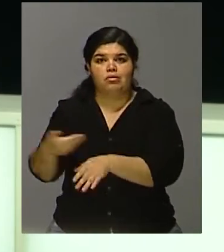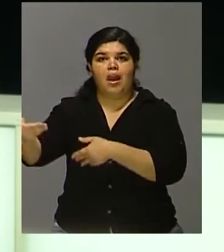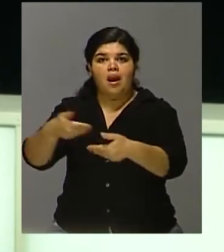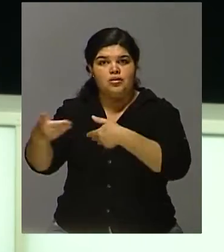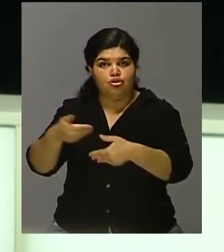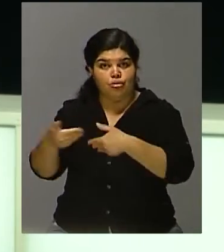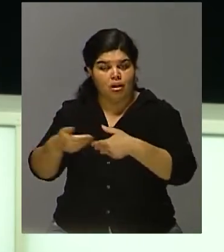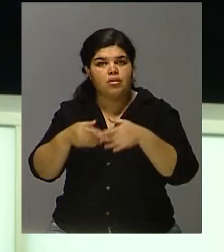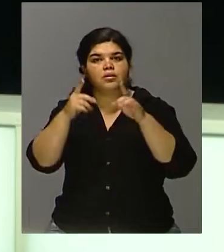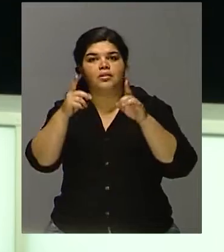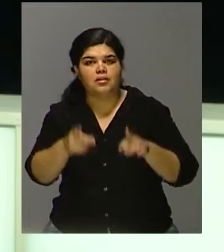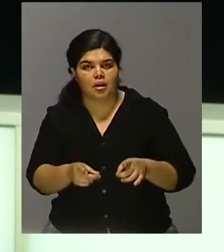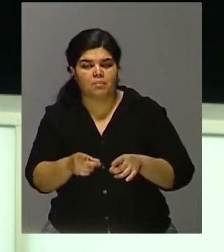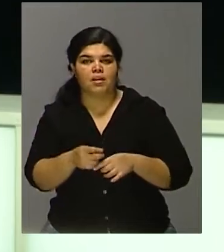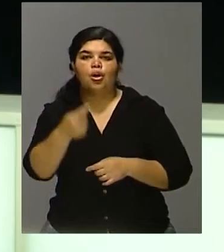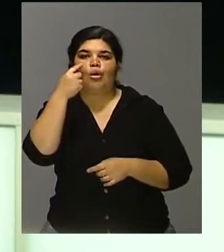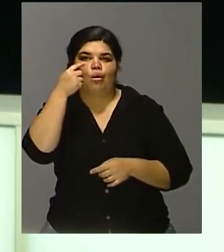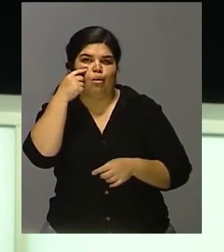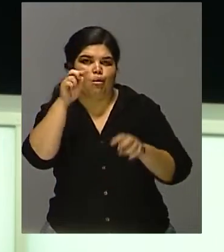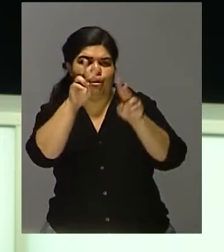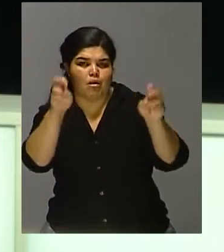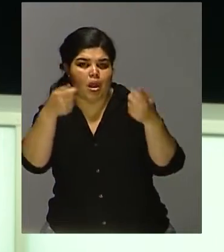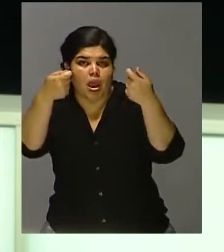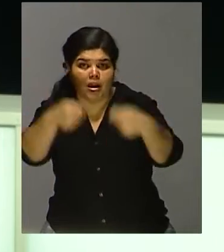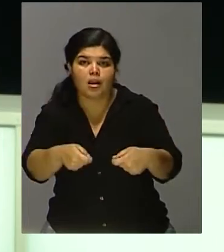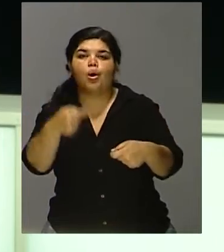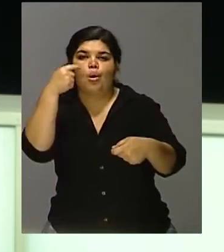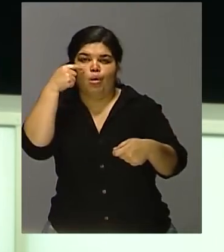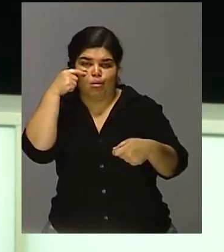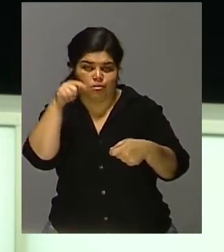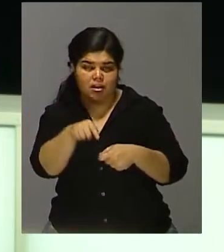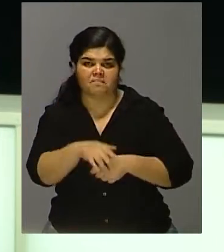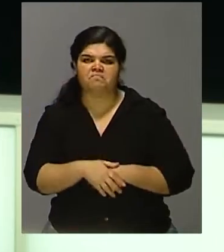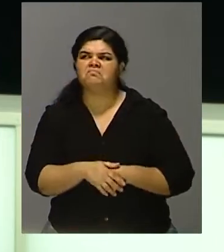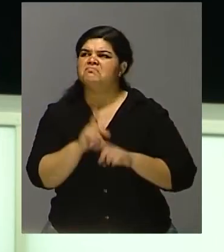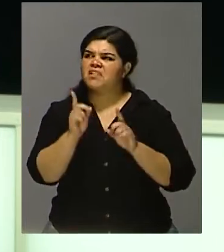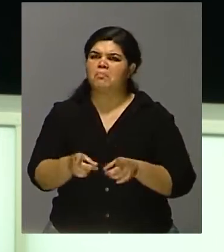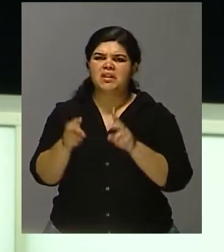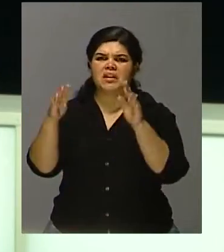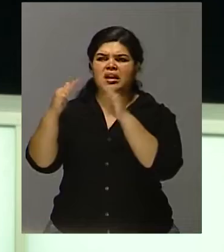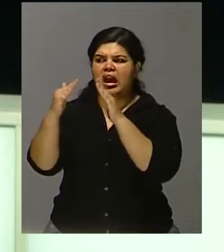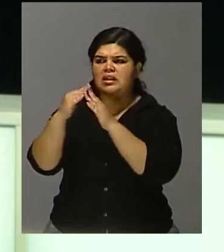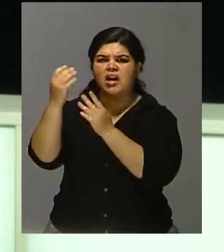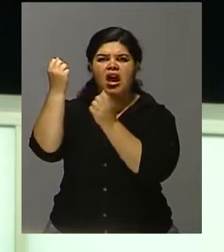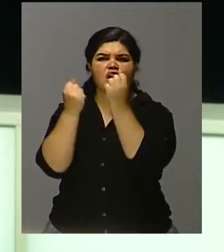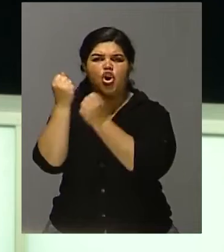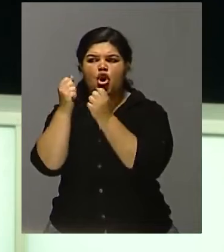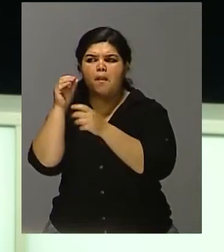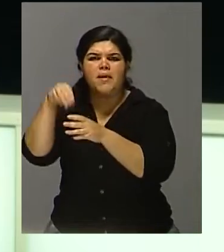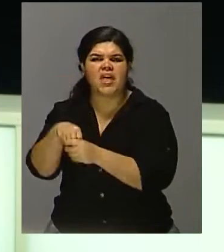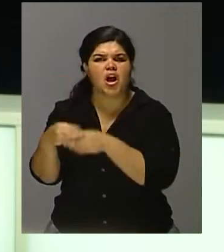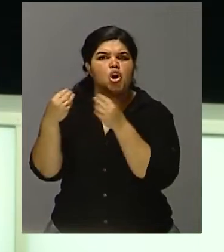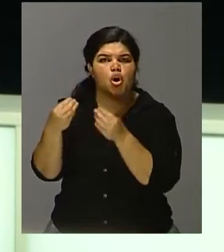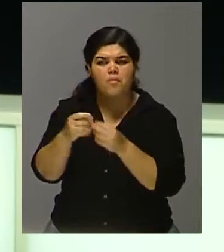todo conocer sobre el tema. Ni hablar de la economía del hogar. La pregunta que nos hacemos es si realmente estamos educados